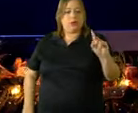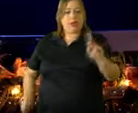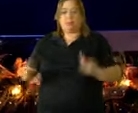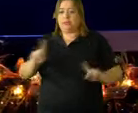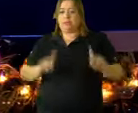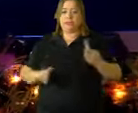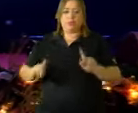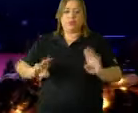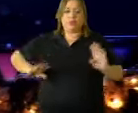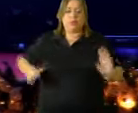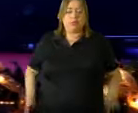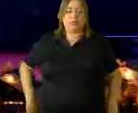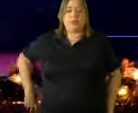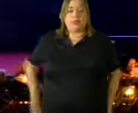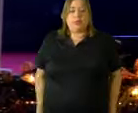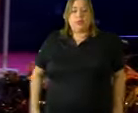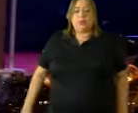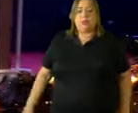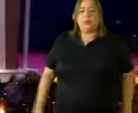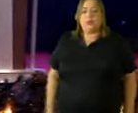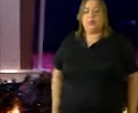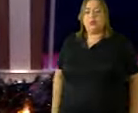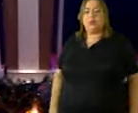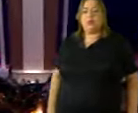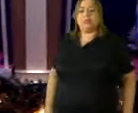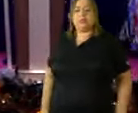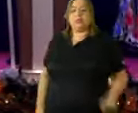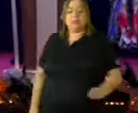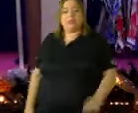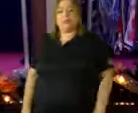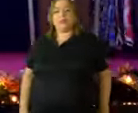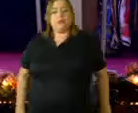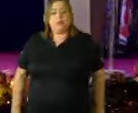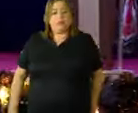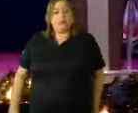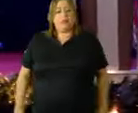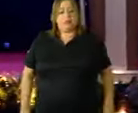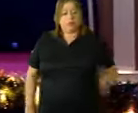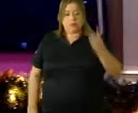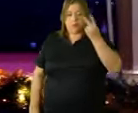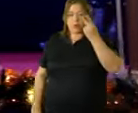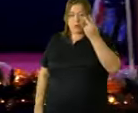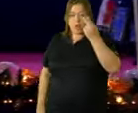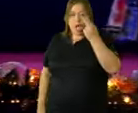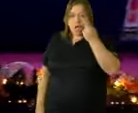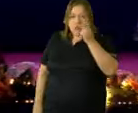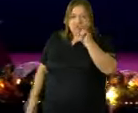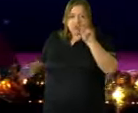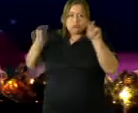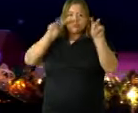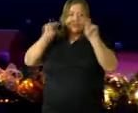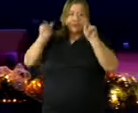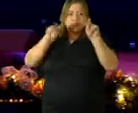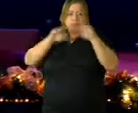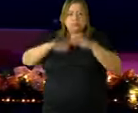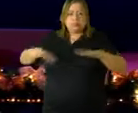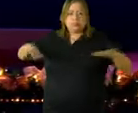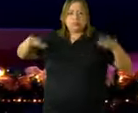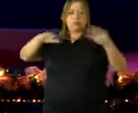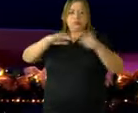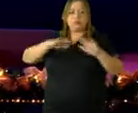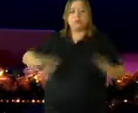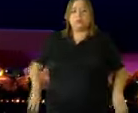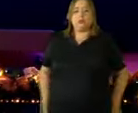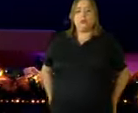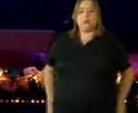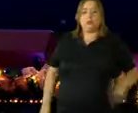Yo no sé ya por cuánto va, 100 y pico mil. Y yo miraba aquel lugar y me imagino un Elías